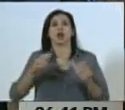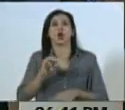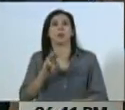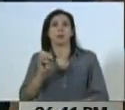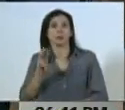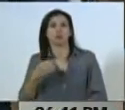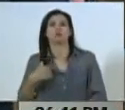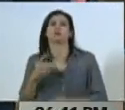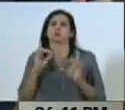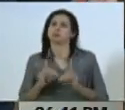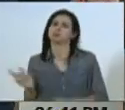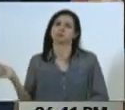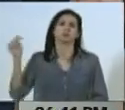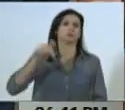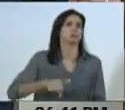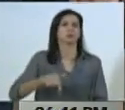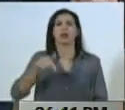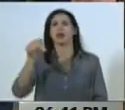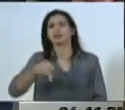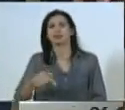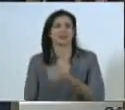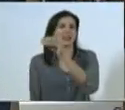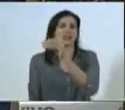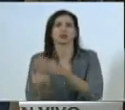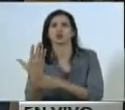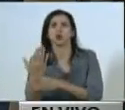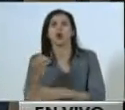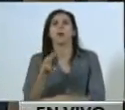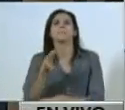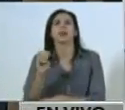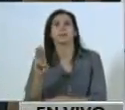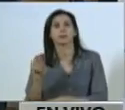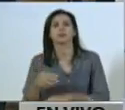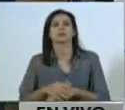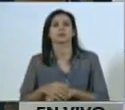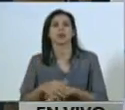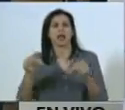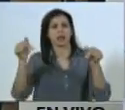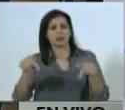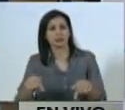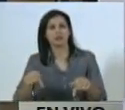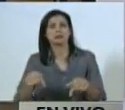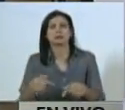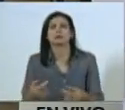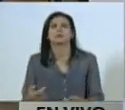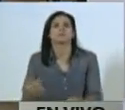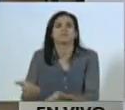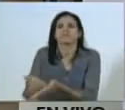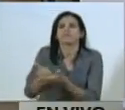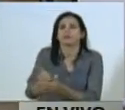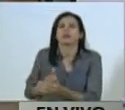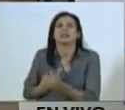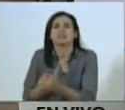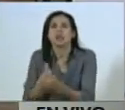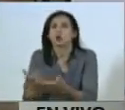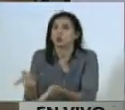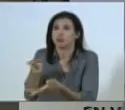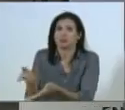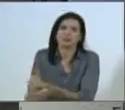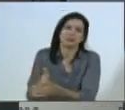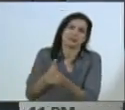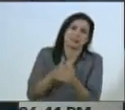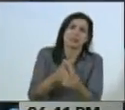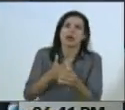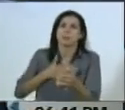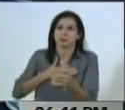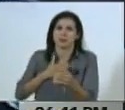debía venir a la cuna de la OPEP, a la cuna de Pérez Alfonso, a buscar la guía y las orientaciones de mi presidente. I